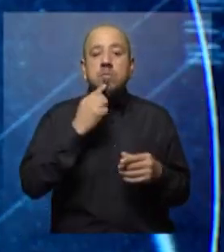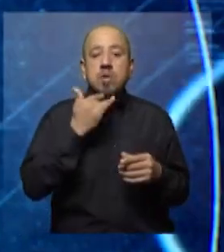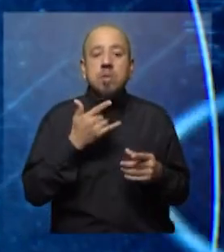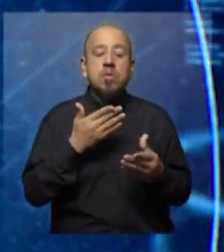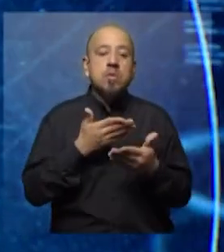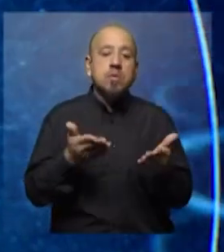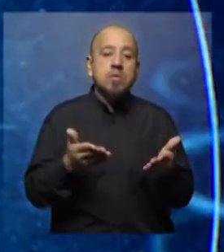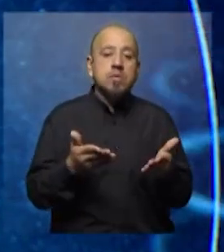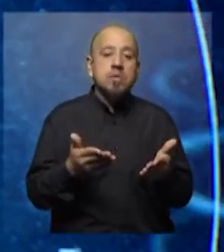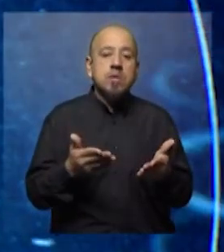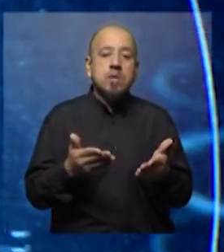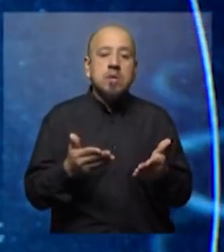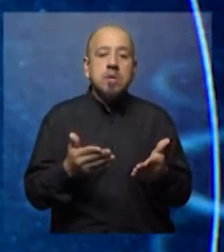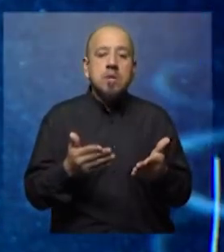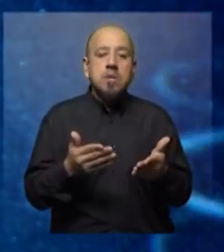en